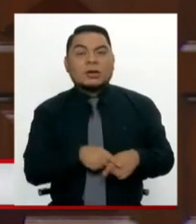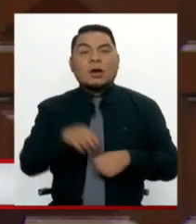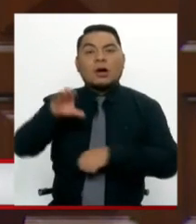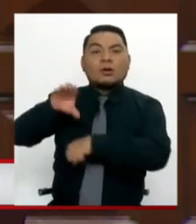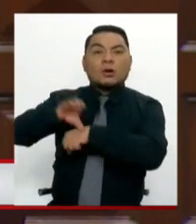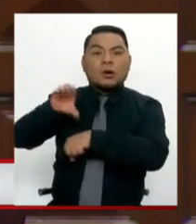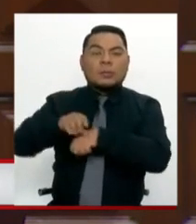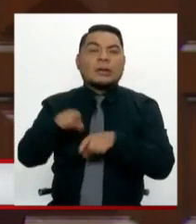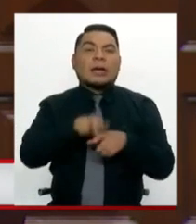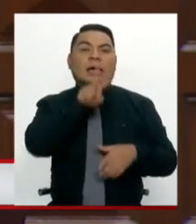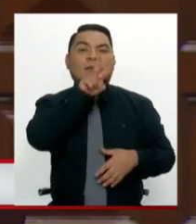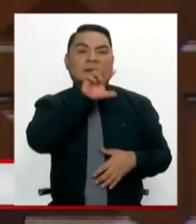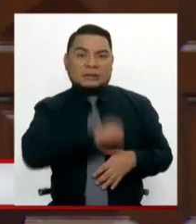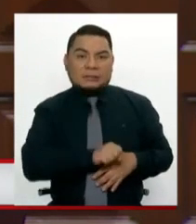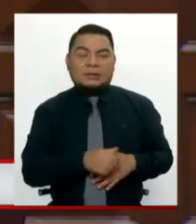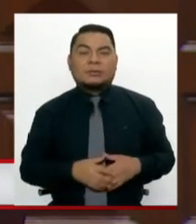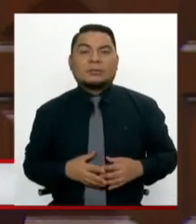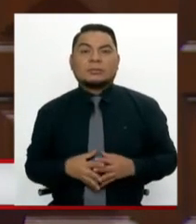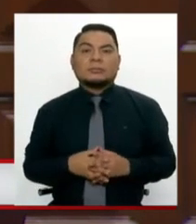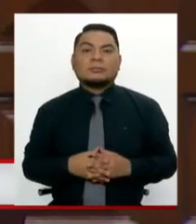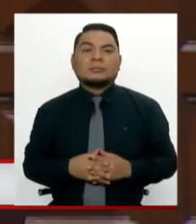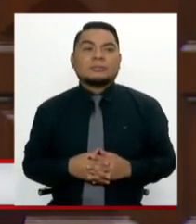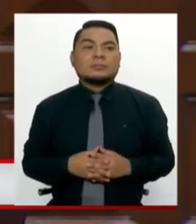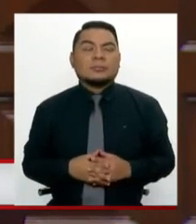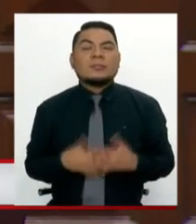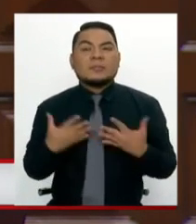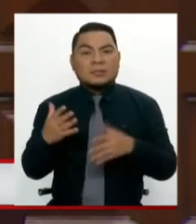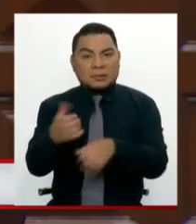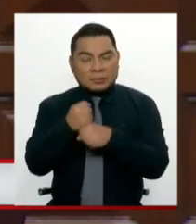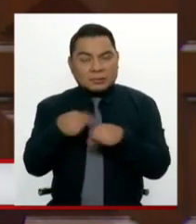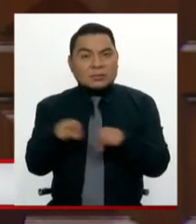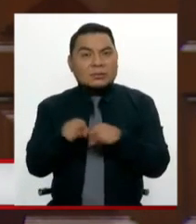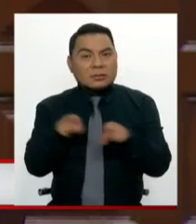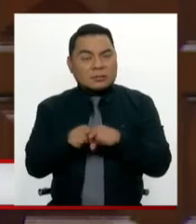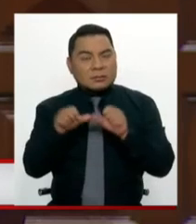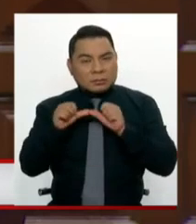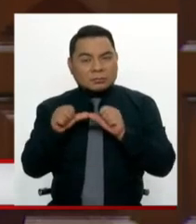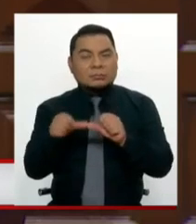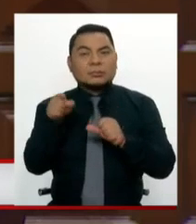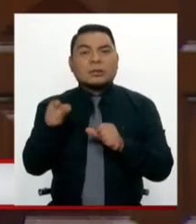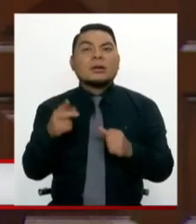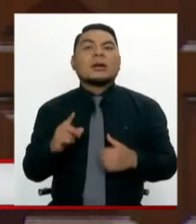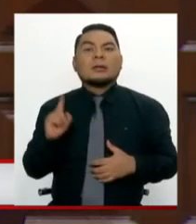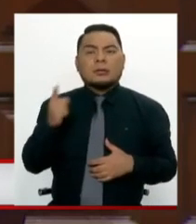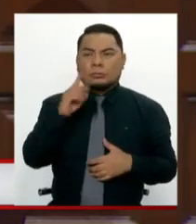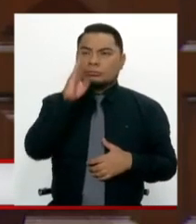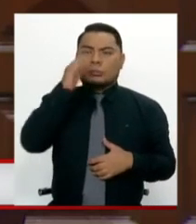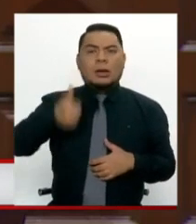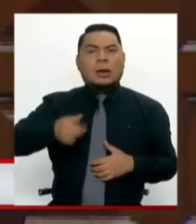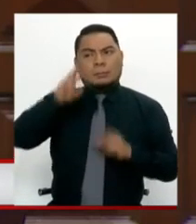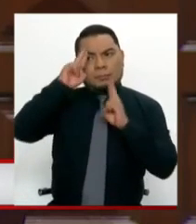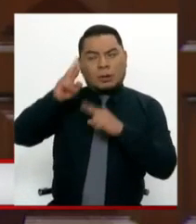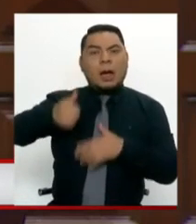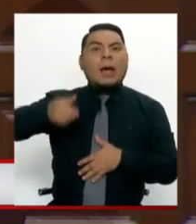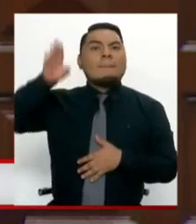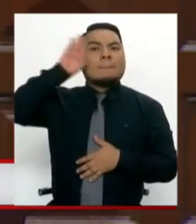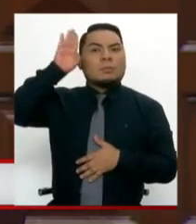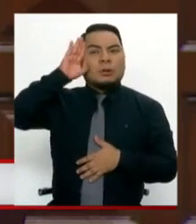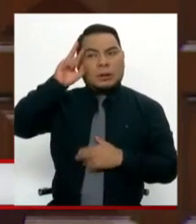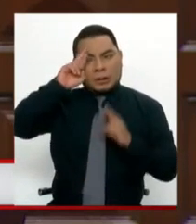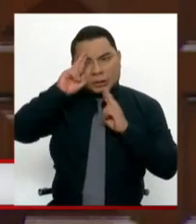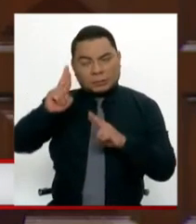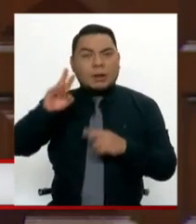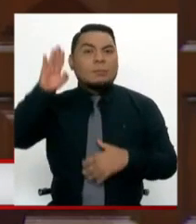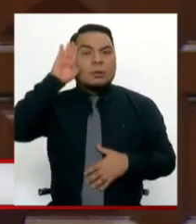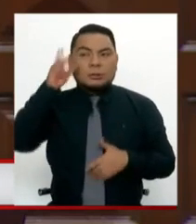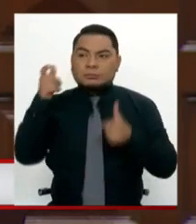Comas y Villa El Salvador. Restableceremos de manera definitiva el principio de autoridad y respeto a la